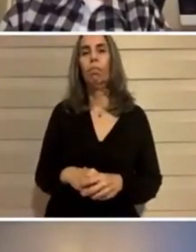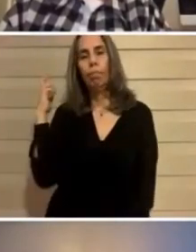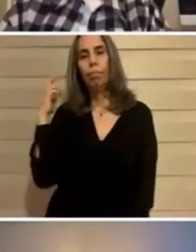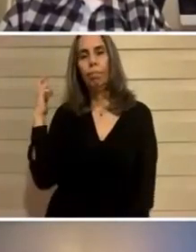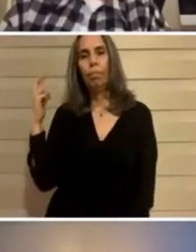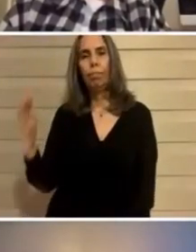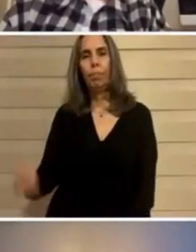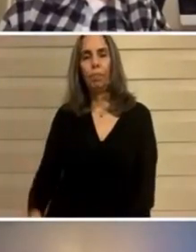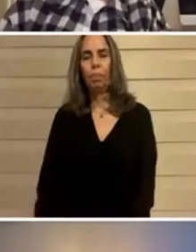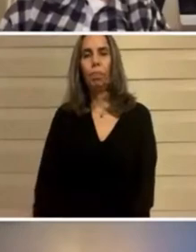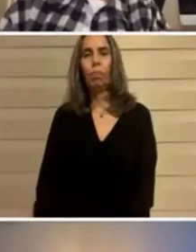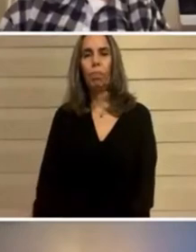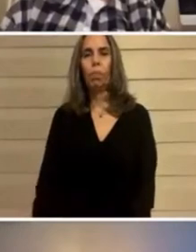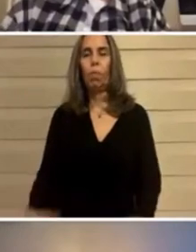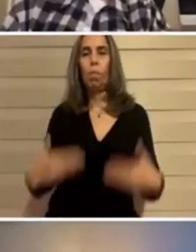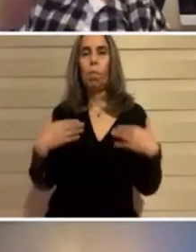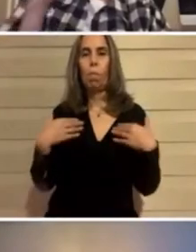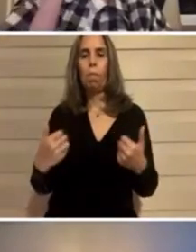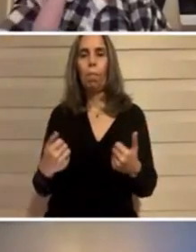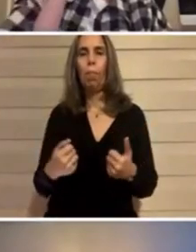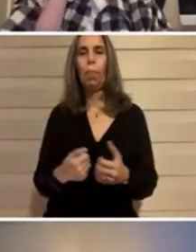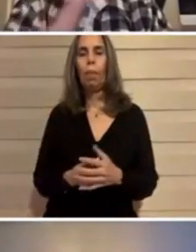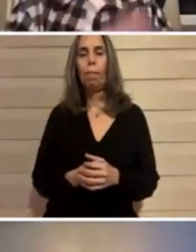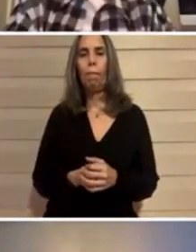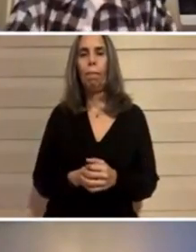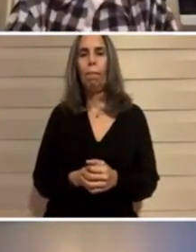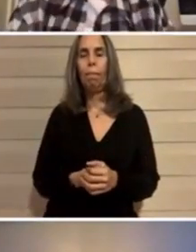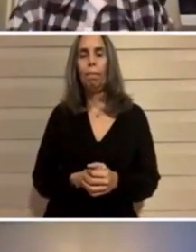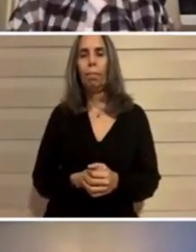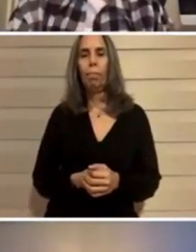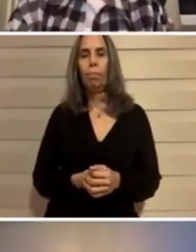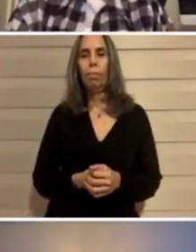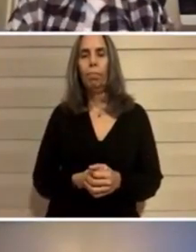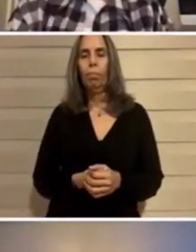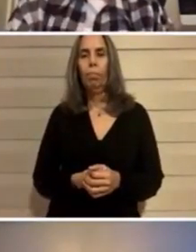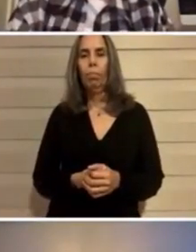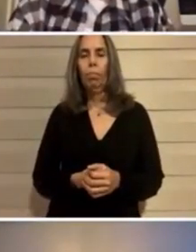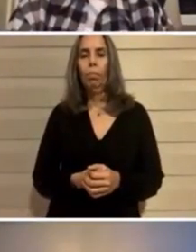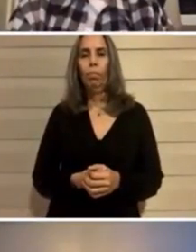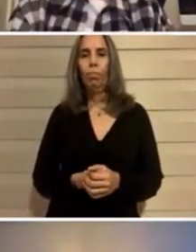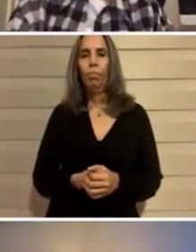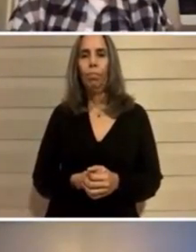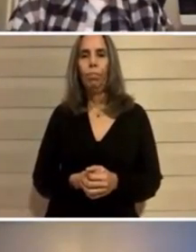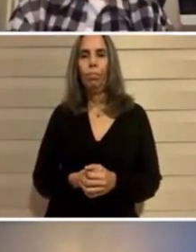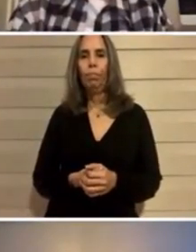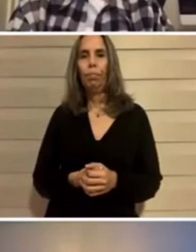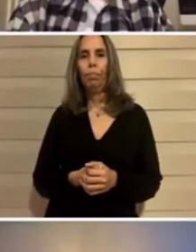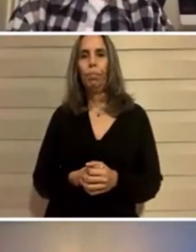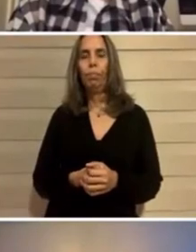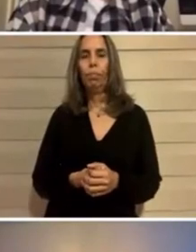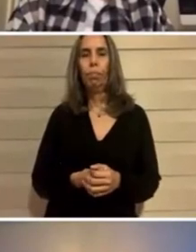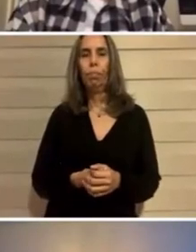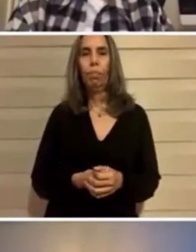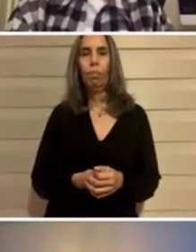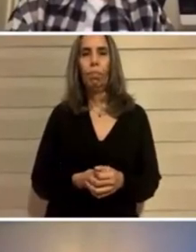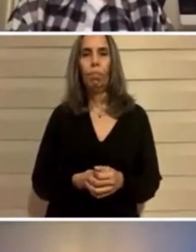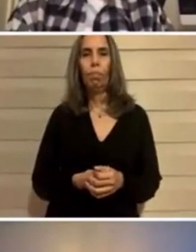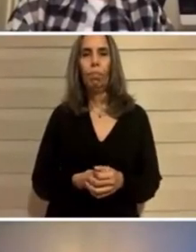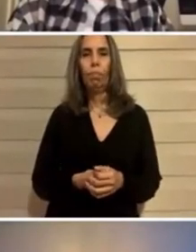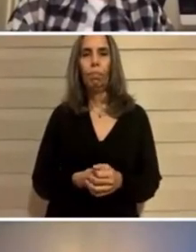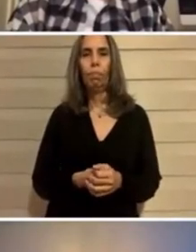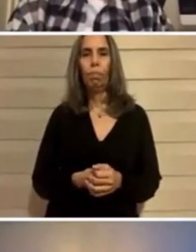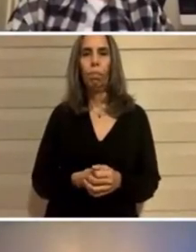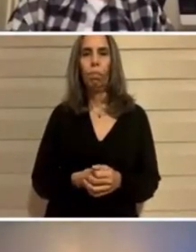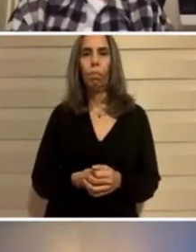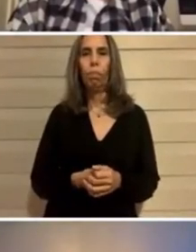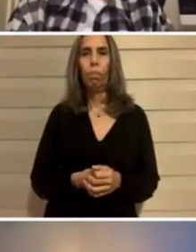le va saliendo bien la cosa, pues buscar quién te puede ayudar a perfeccionarlo. Es muy importante. Mucha gente cree que